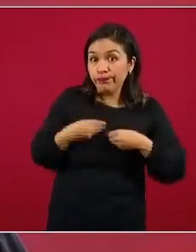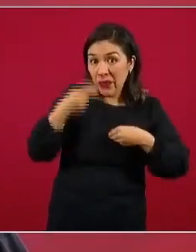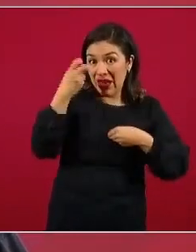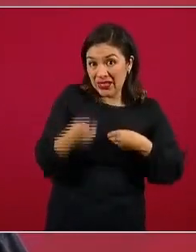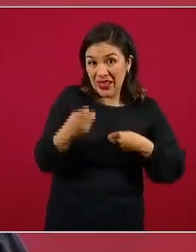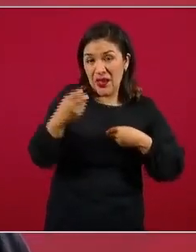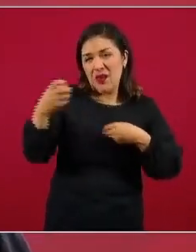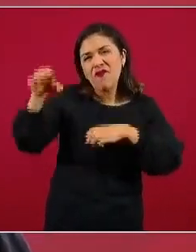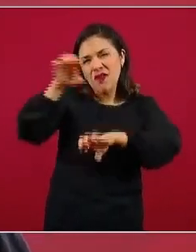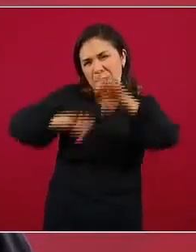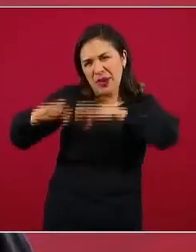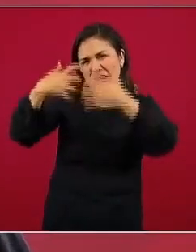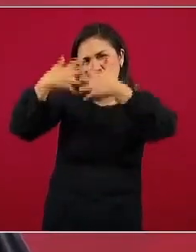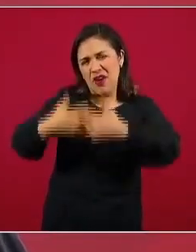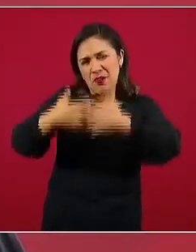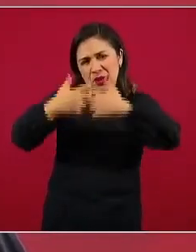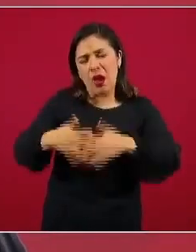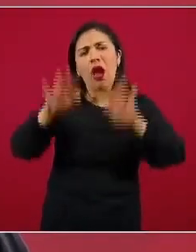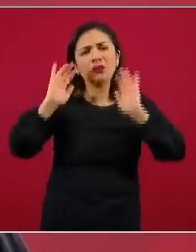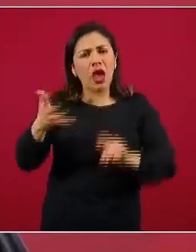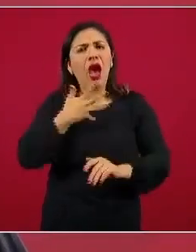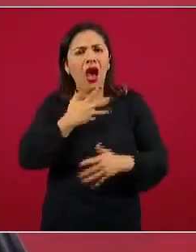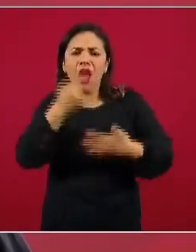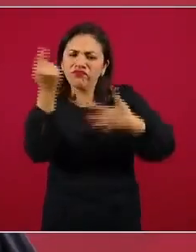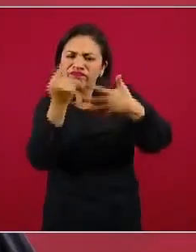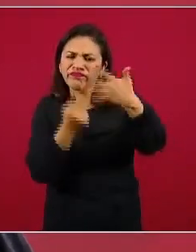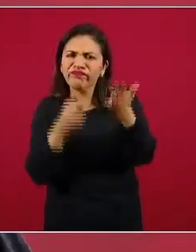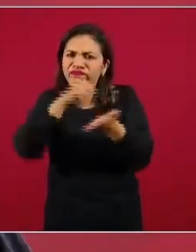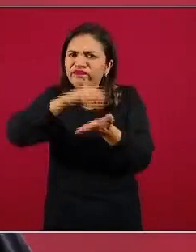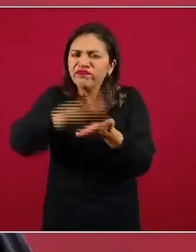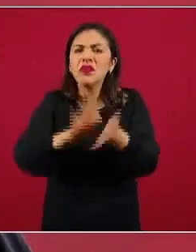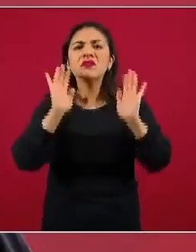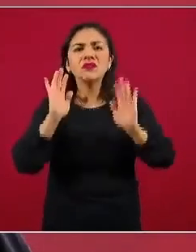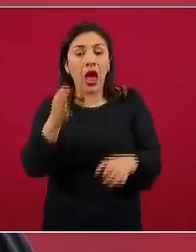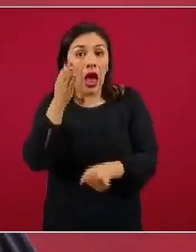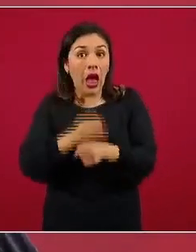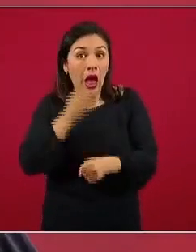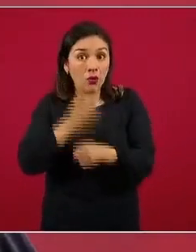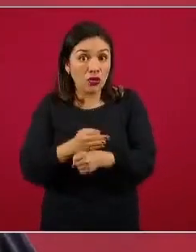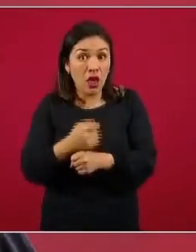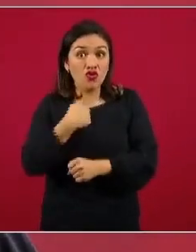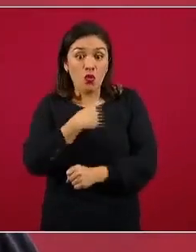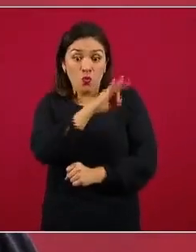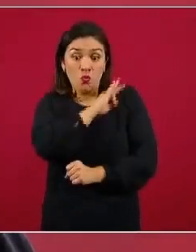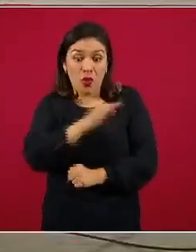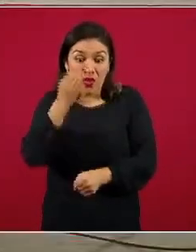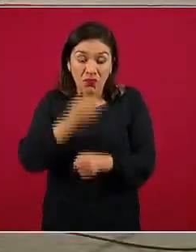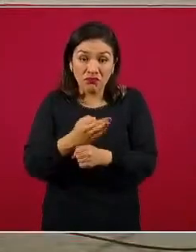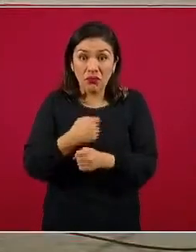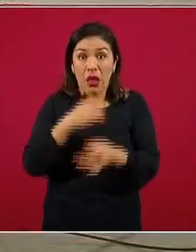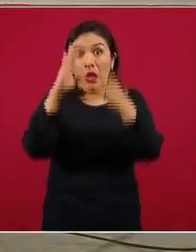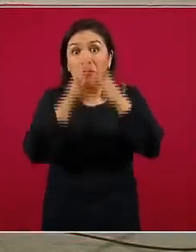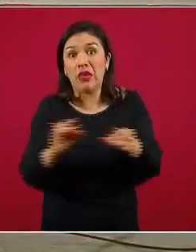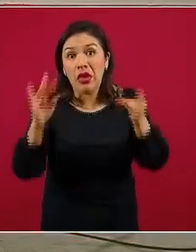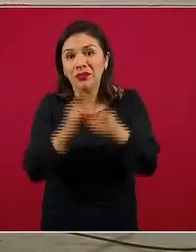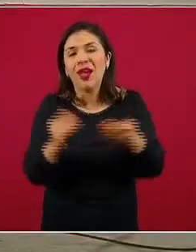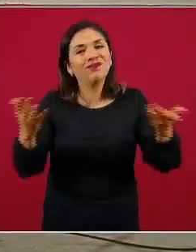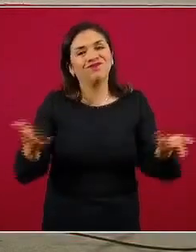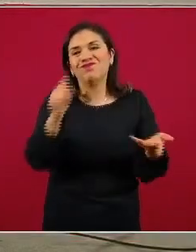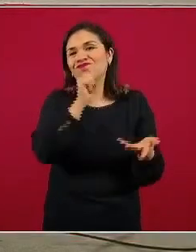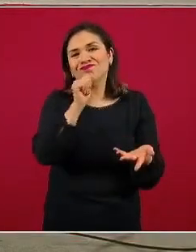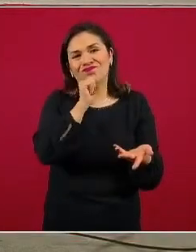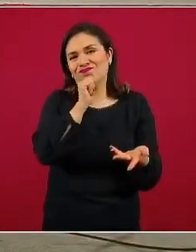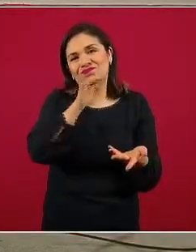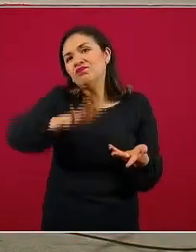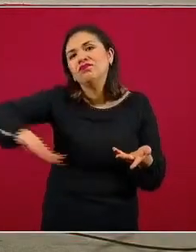caso el fabricante, tiene ya muchos de estos elementos, son elementos que en este momento no se pueden todavía comentar en función de